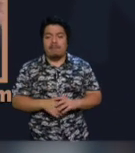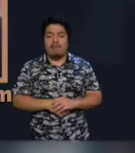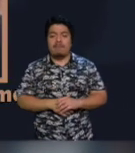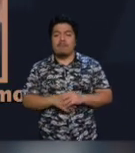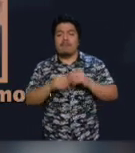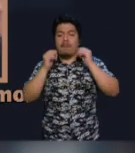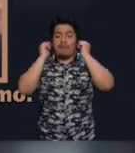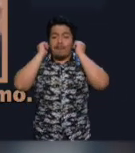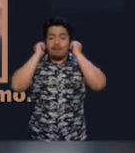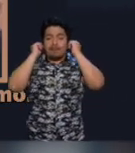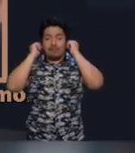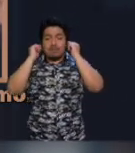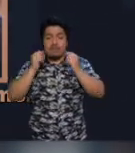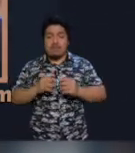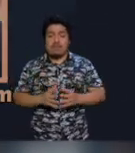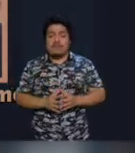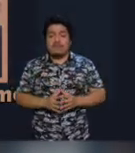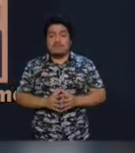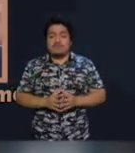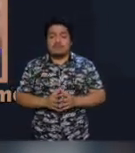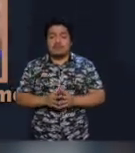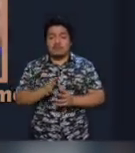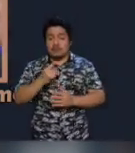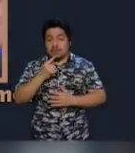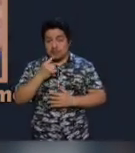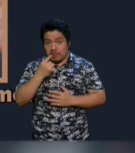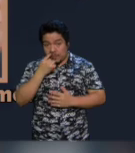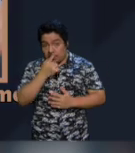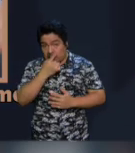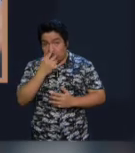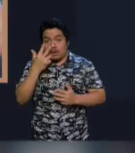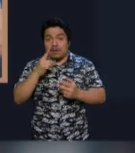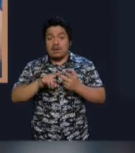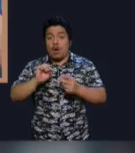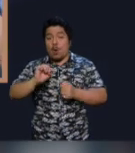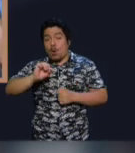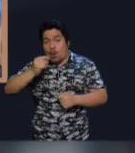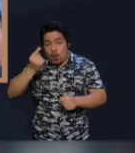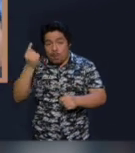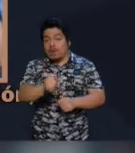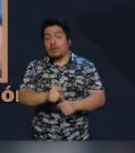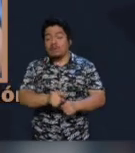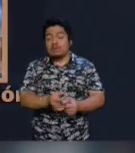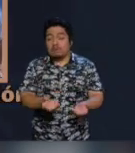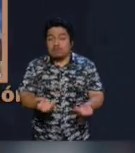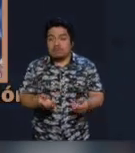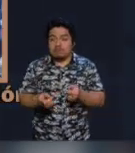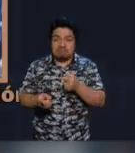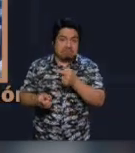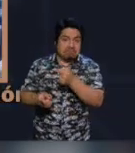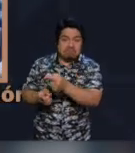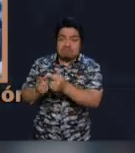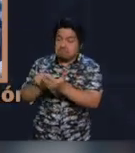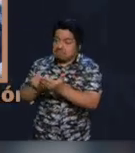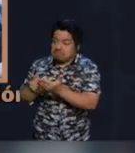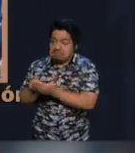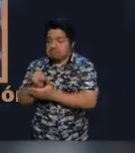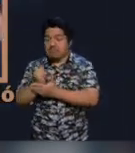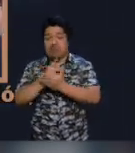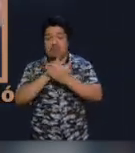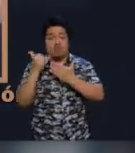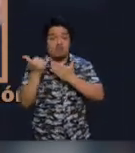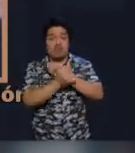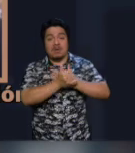Aquí hay dos proyectos, la democracia o el autoritarismo. Ella decide apoyar un proyecto